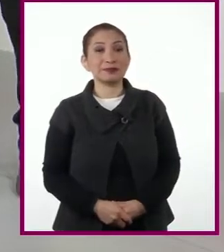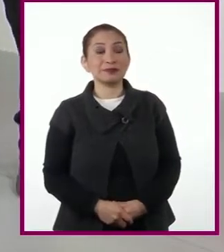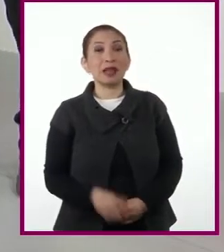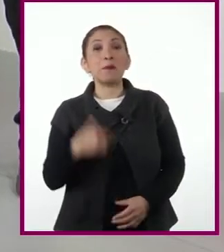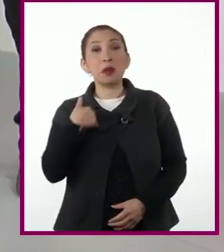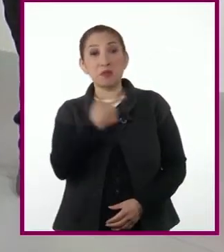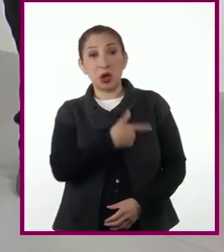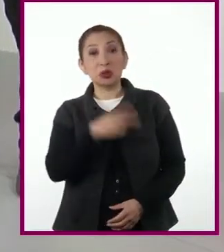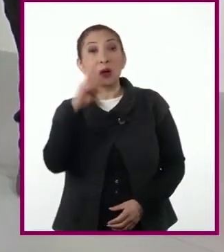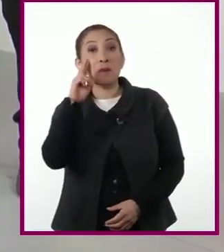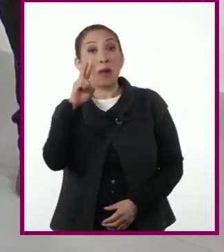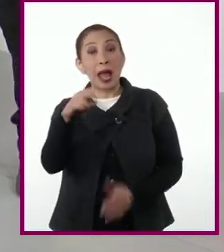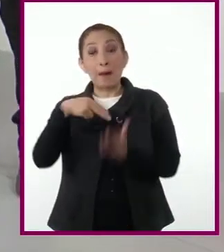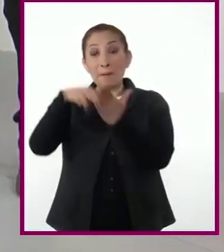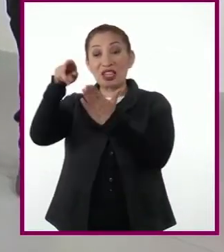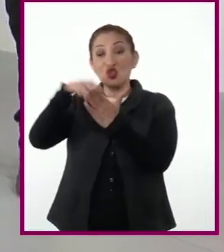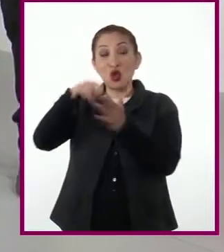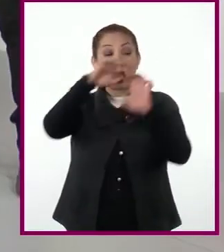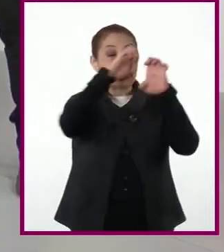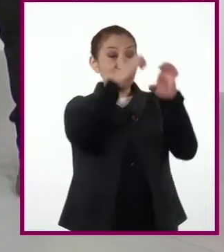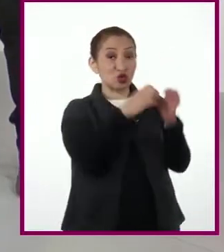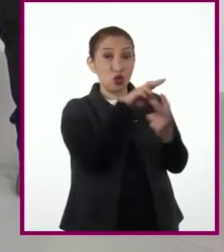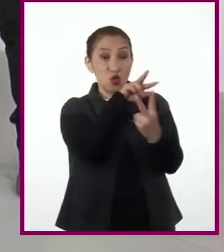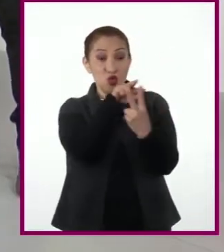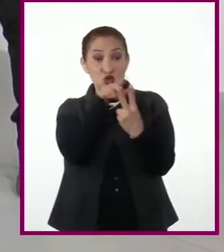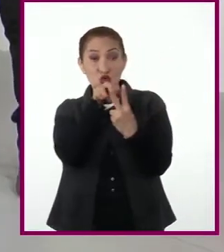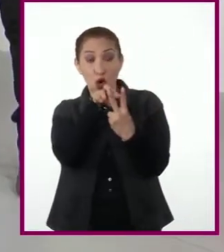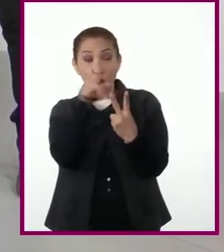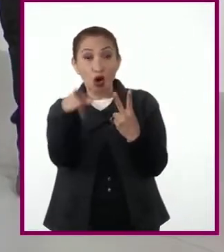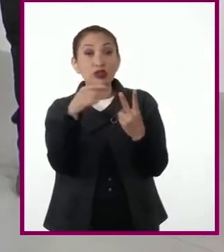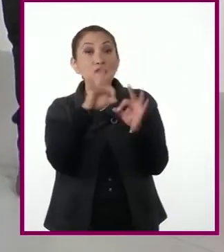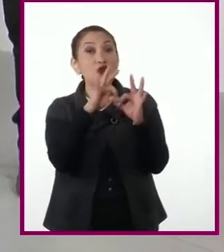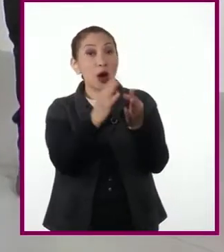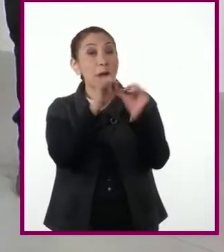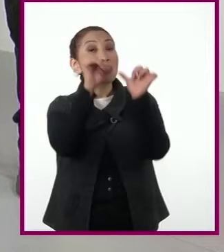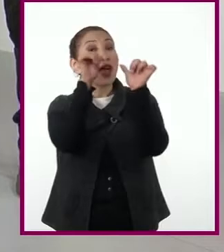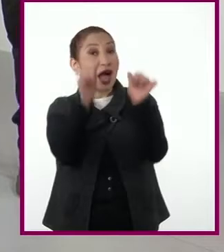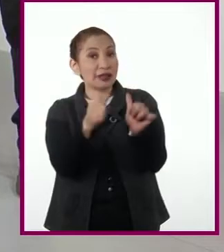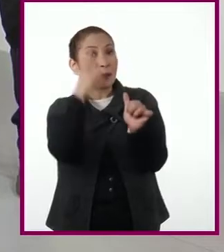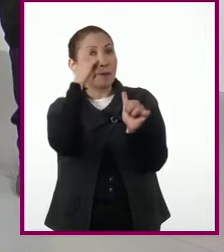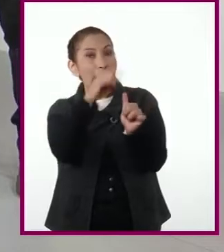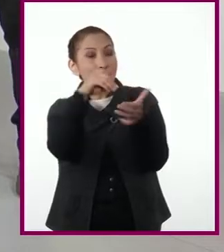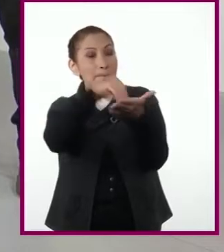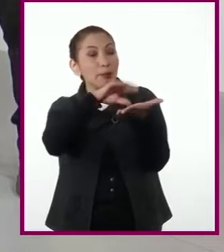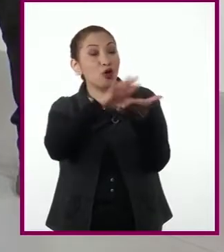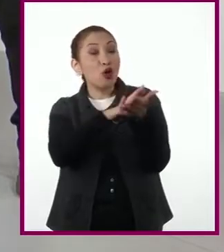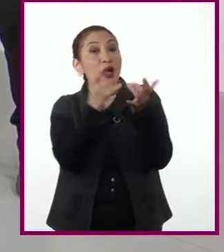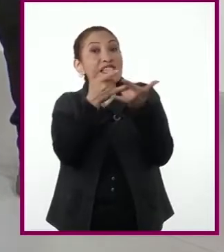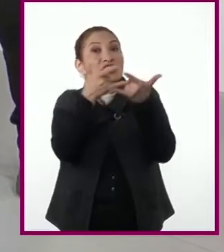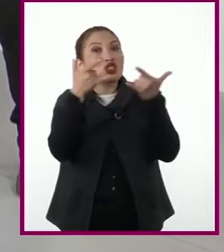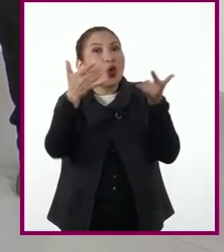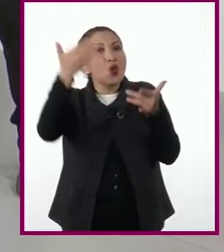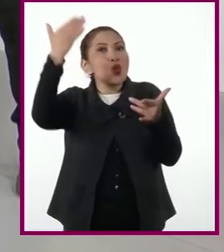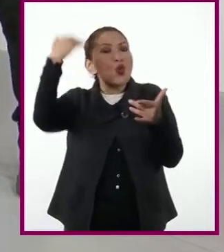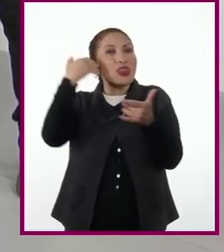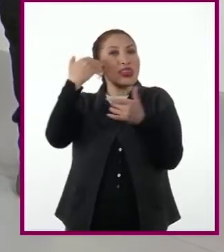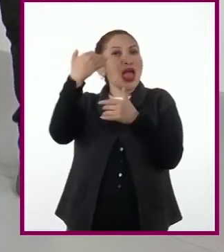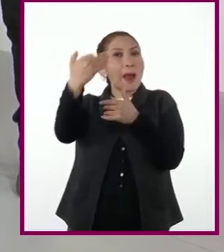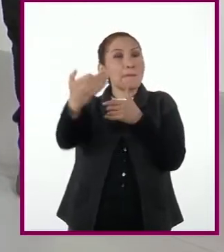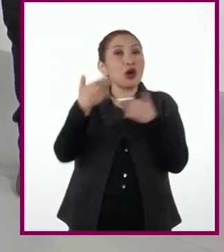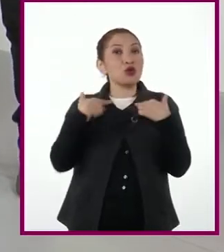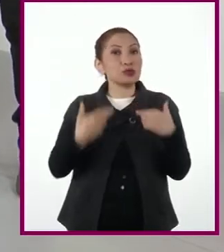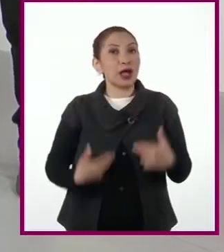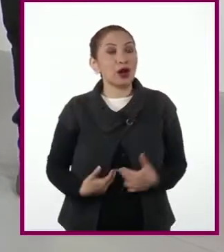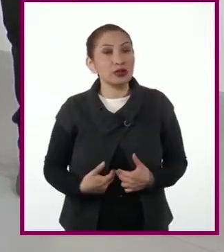Me gustó observar que la pintura y la escultura son medios artísticos para registrar sucesos desde hace mucho tiempo en la